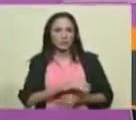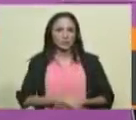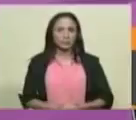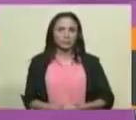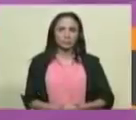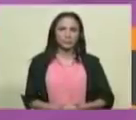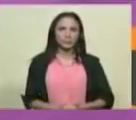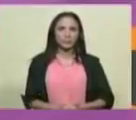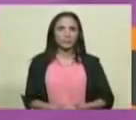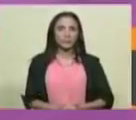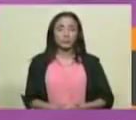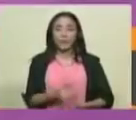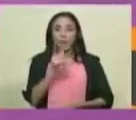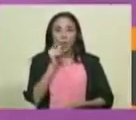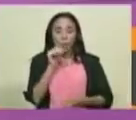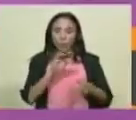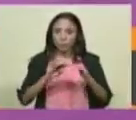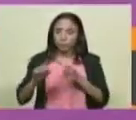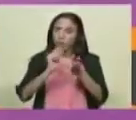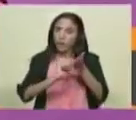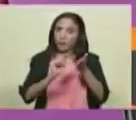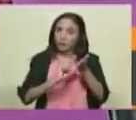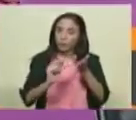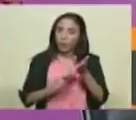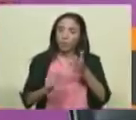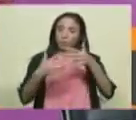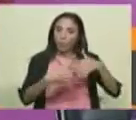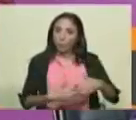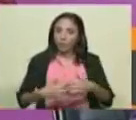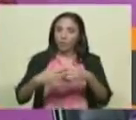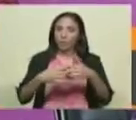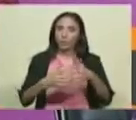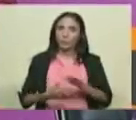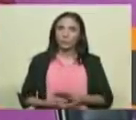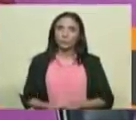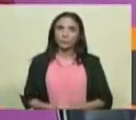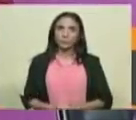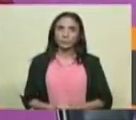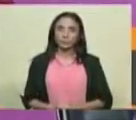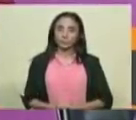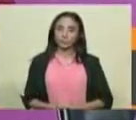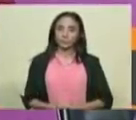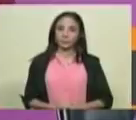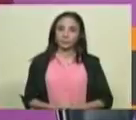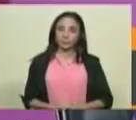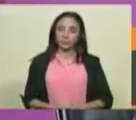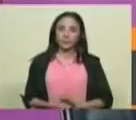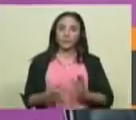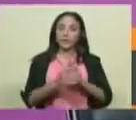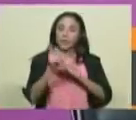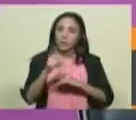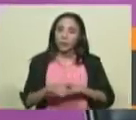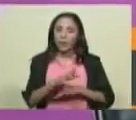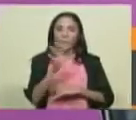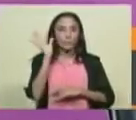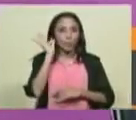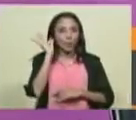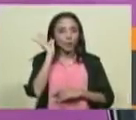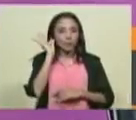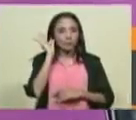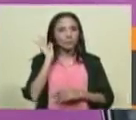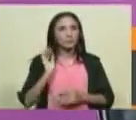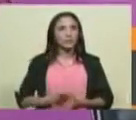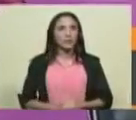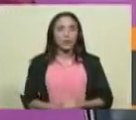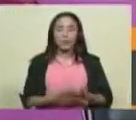Charles Hardy, escritor de los Estados Unidos de Norteamérica. Unai Vázquez, representante del Grupo de Estudios de América Latina